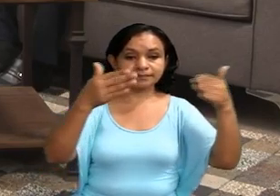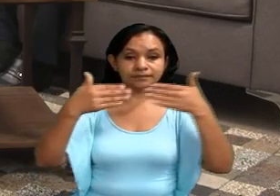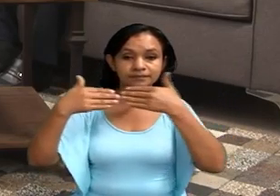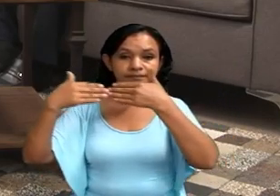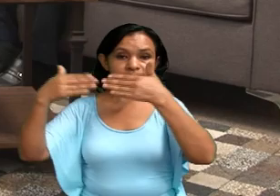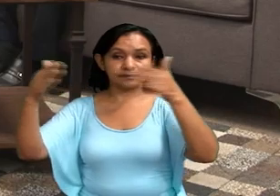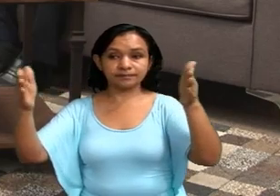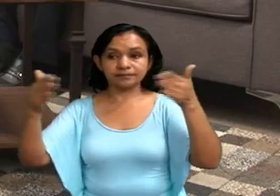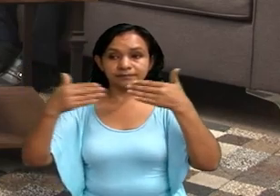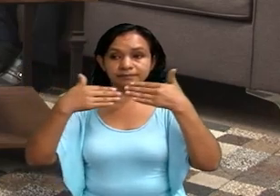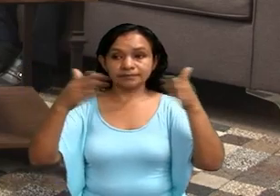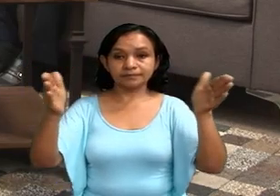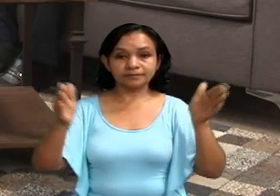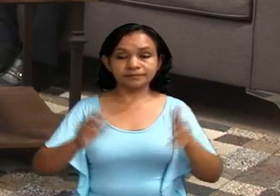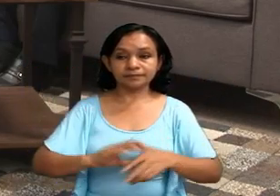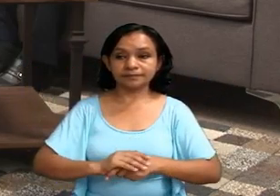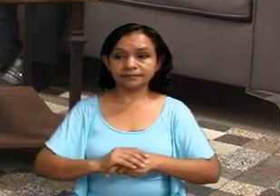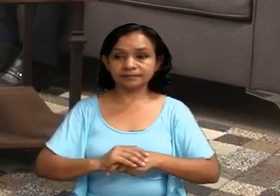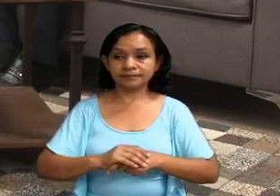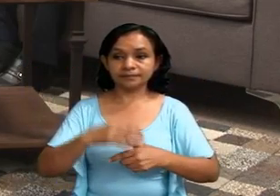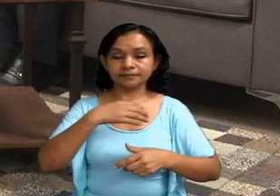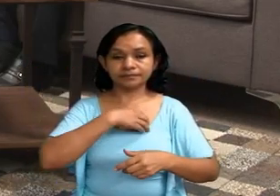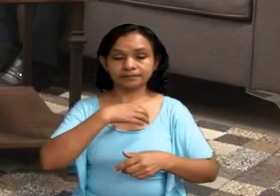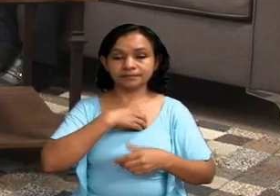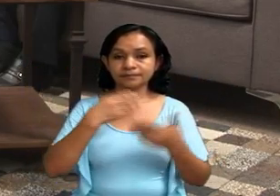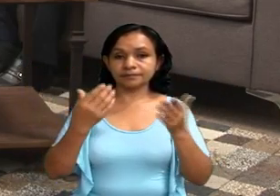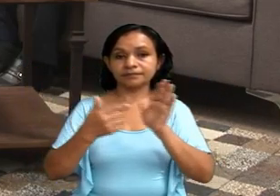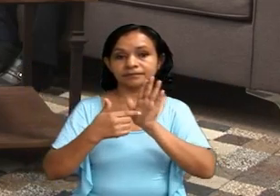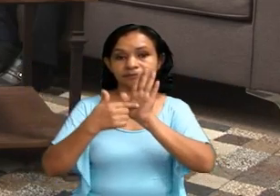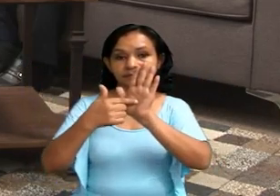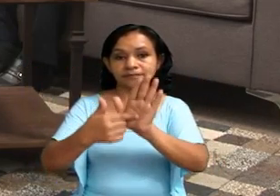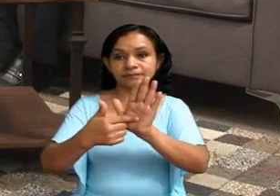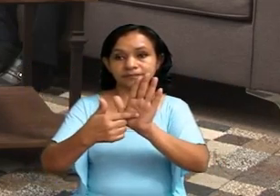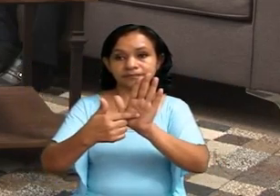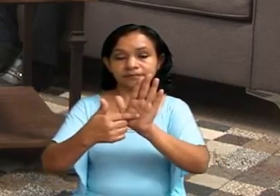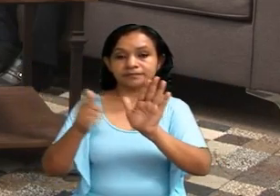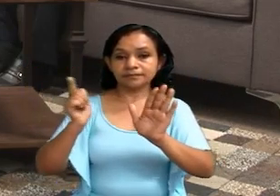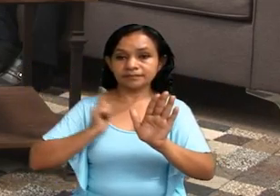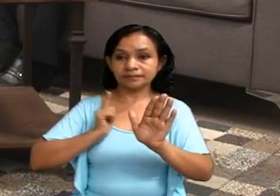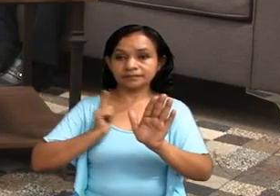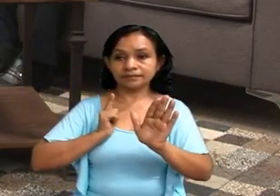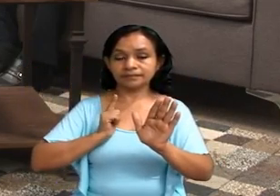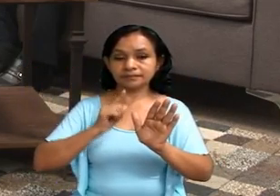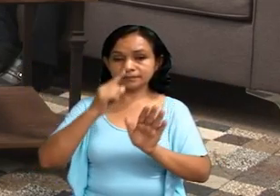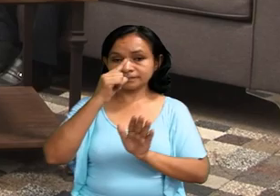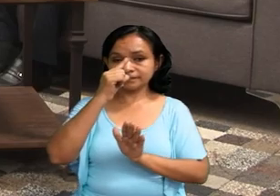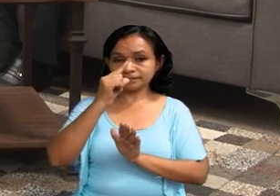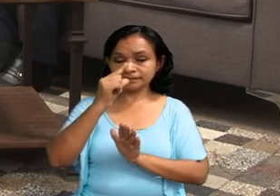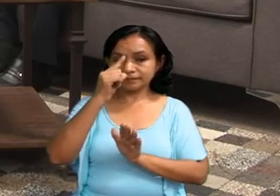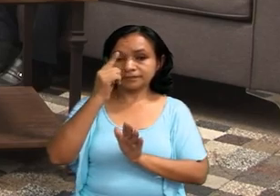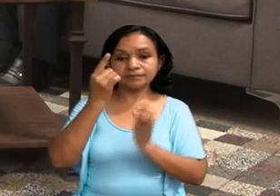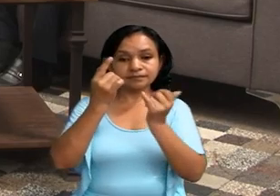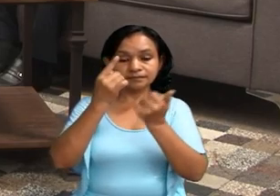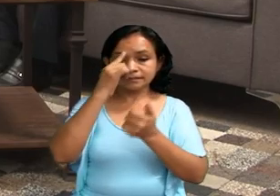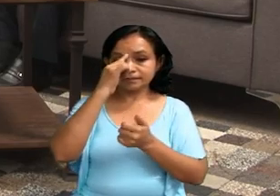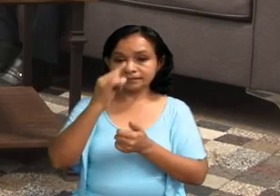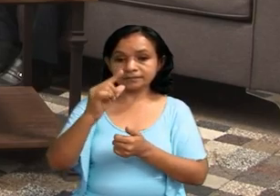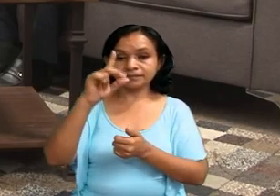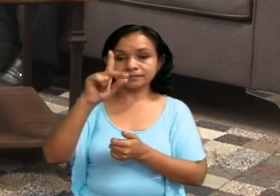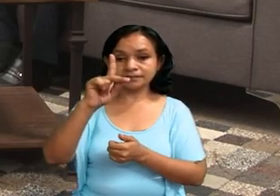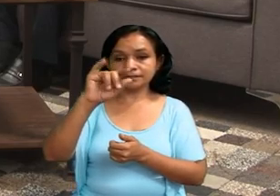las puertas alrededor de nuestras producciones. Por ejemplo, tuvimos Pinocho, y Pinocho la llevamos